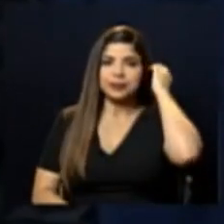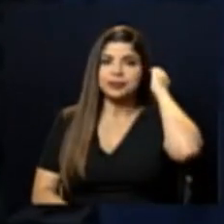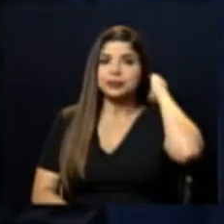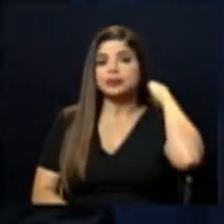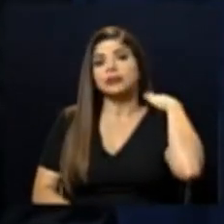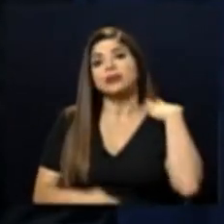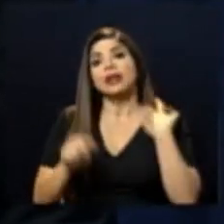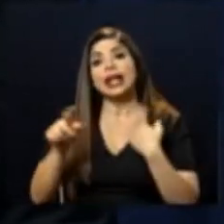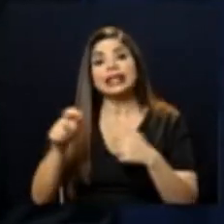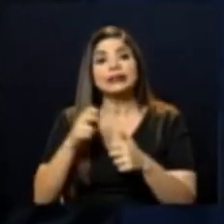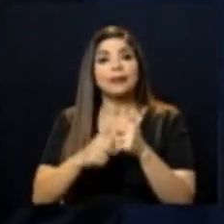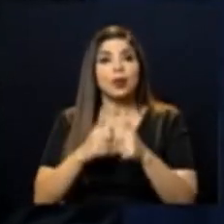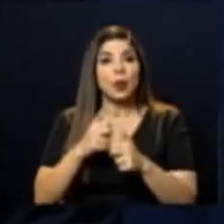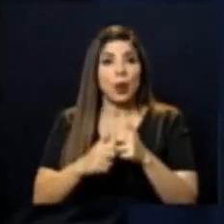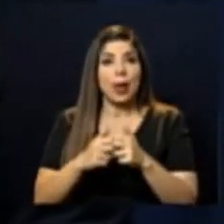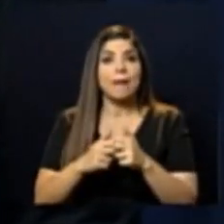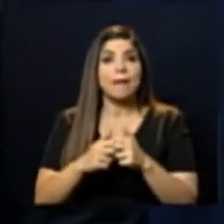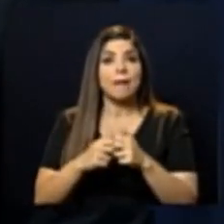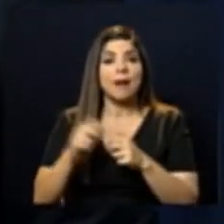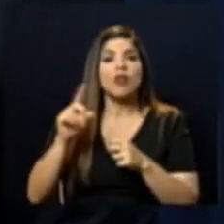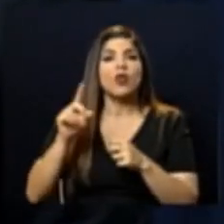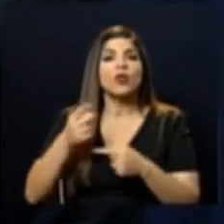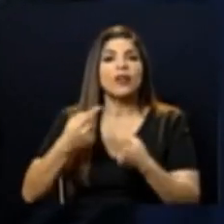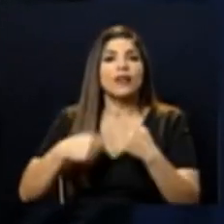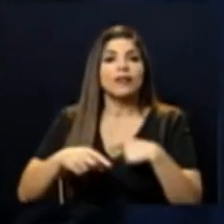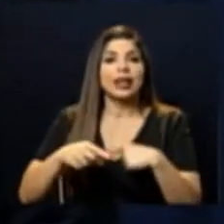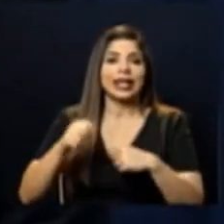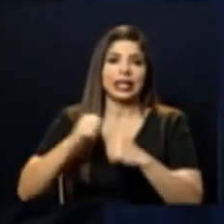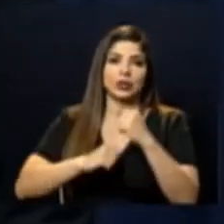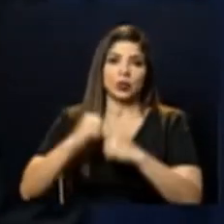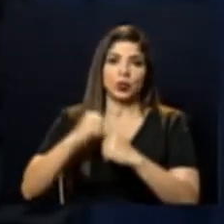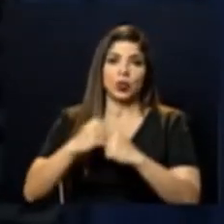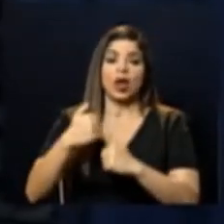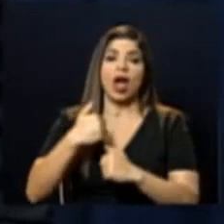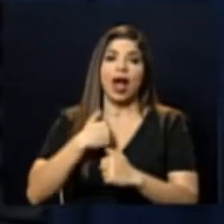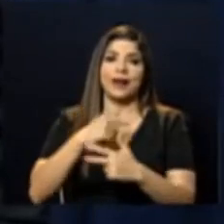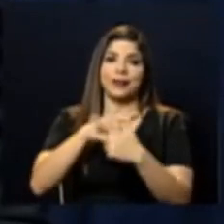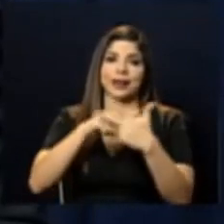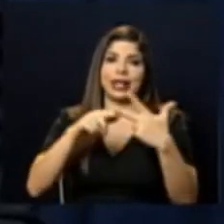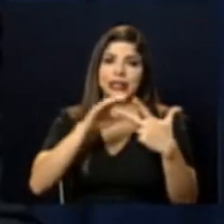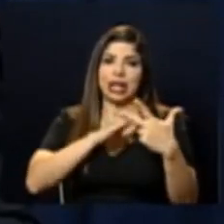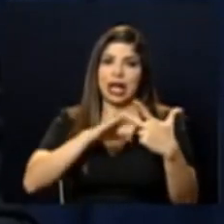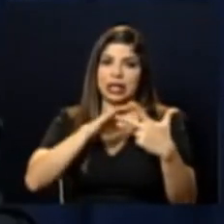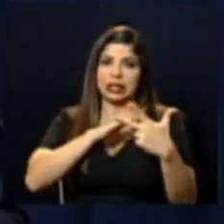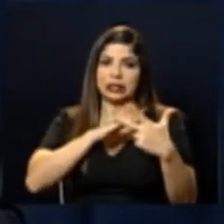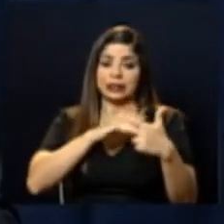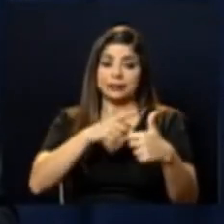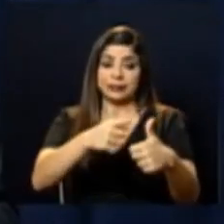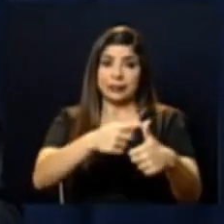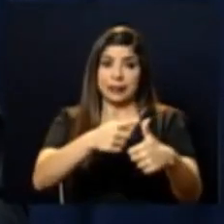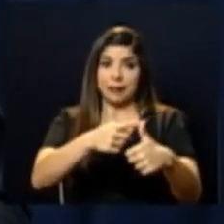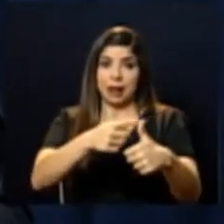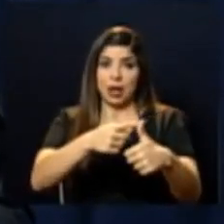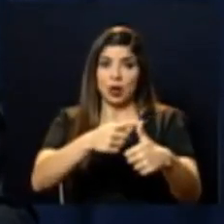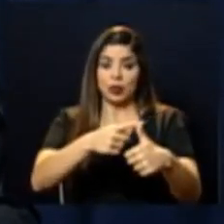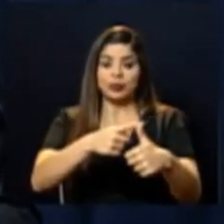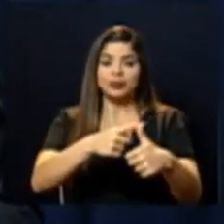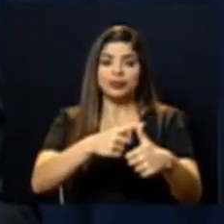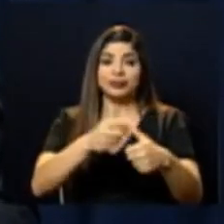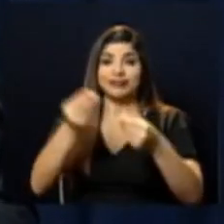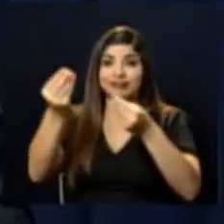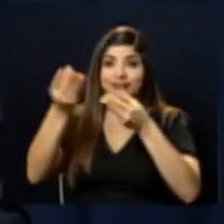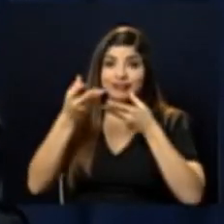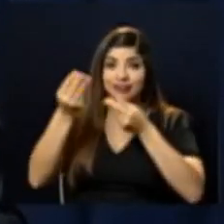Este problema es estructural y tiene tres características. Primero, los